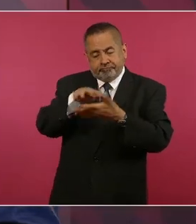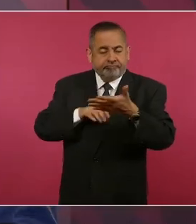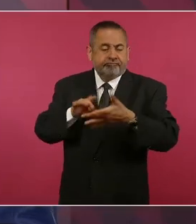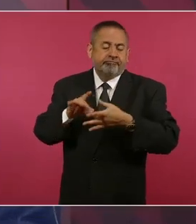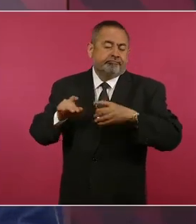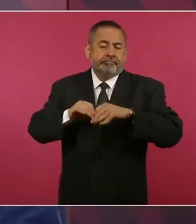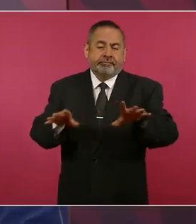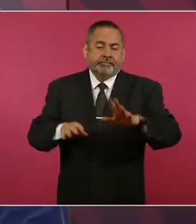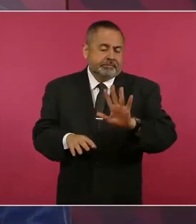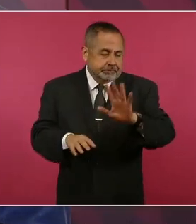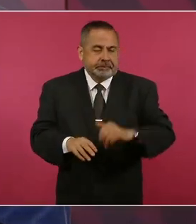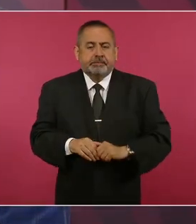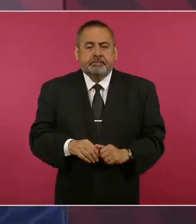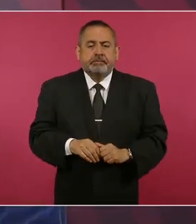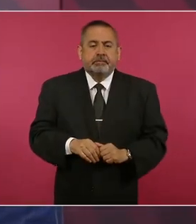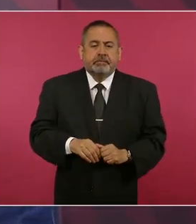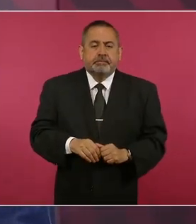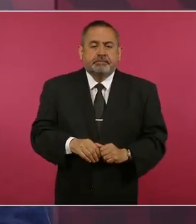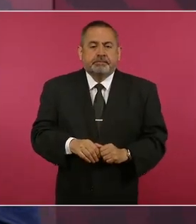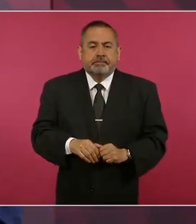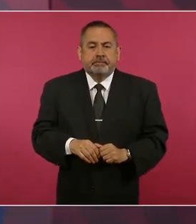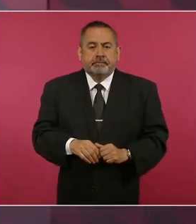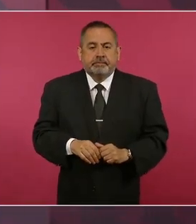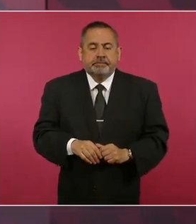Pero había